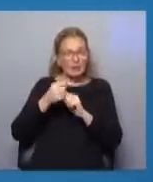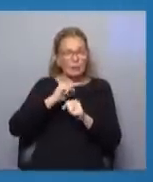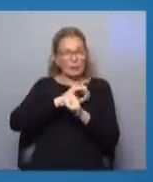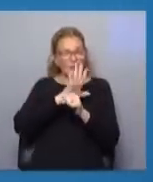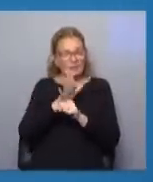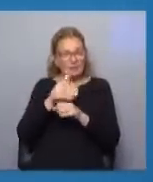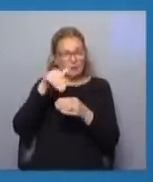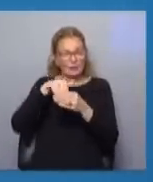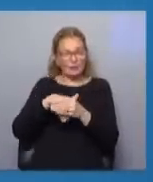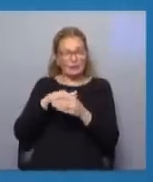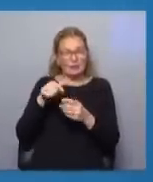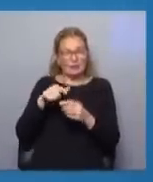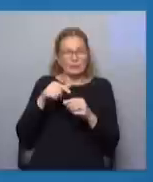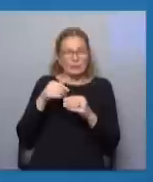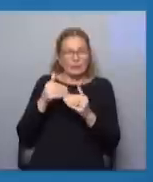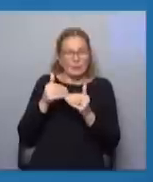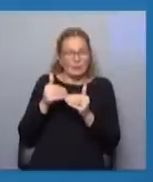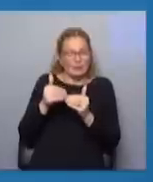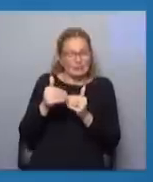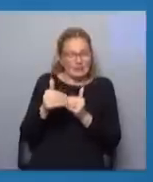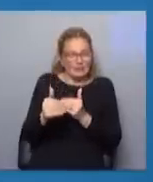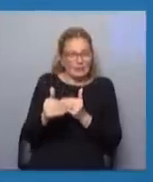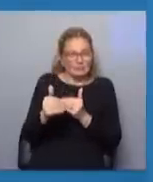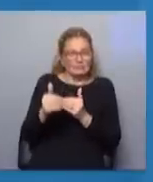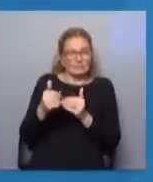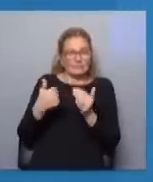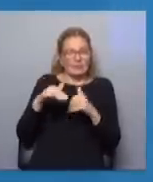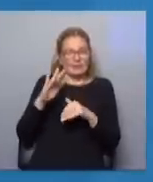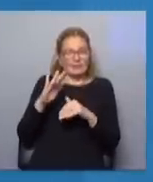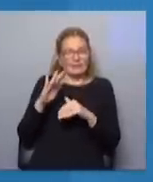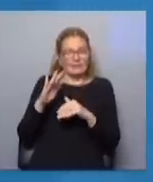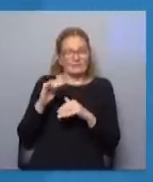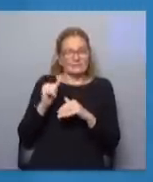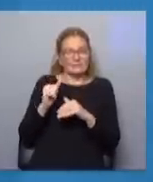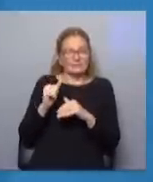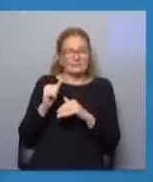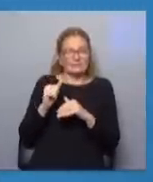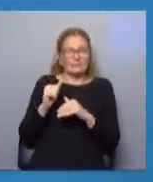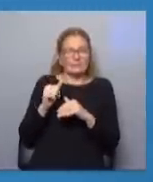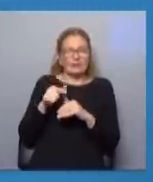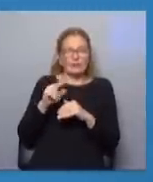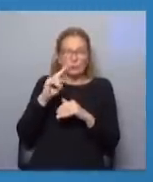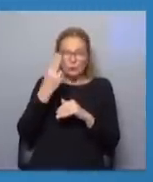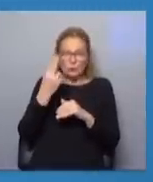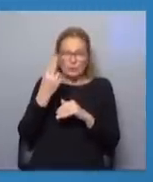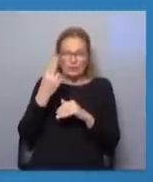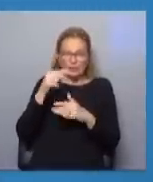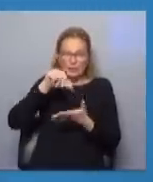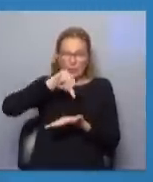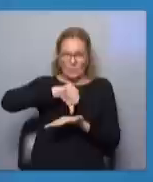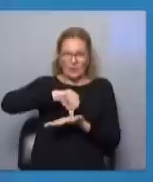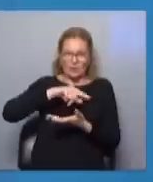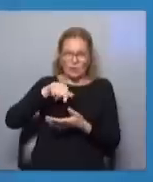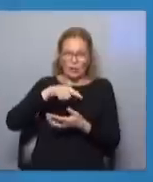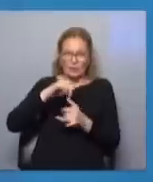pandemia y eso generó que se estirará el ciclo más allá de que uruguay es un país donde